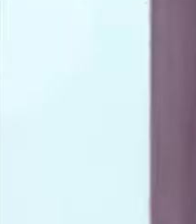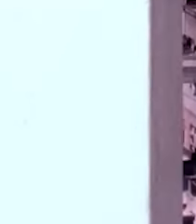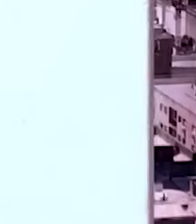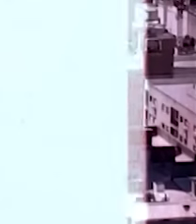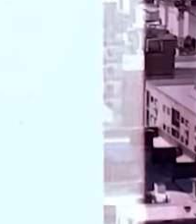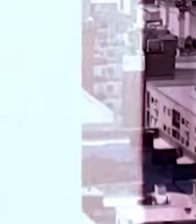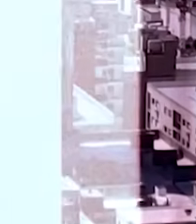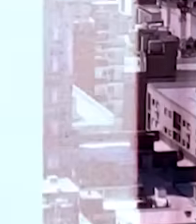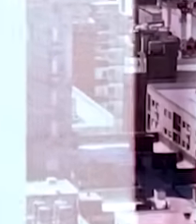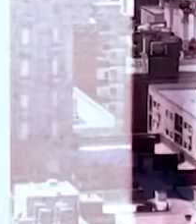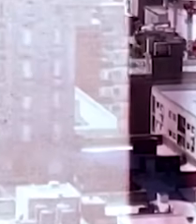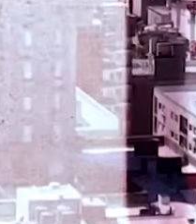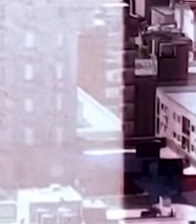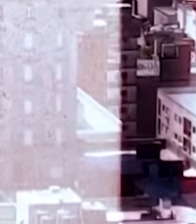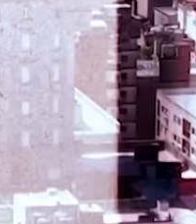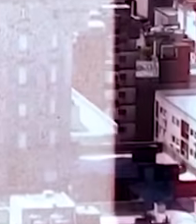chao